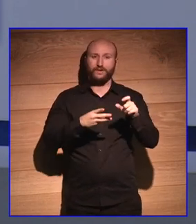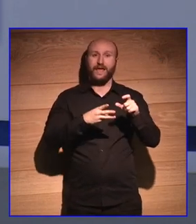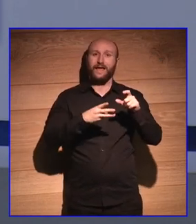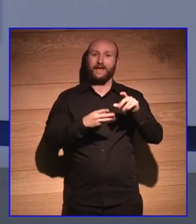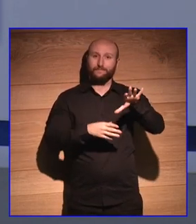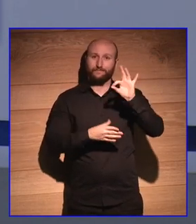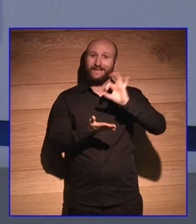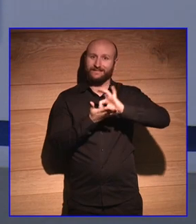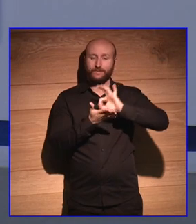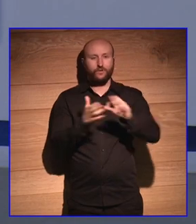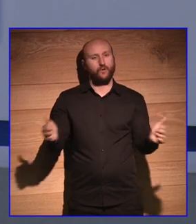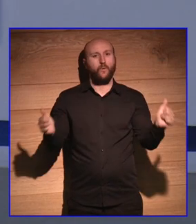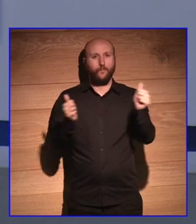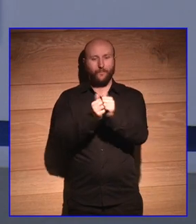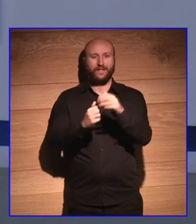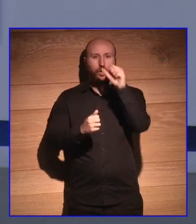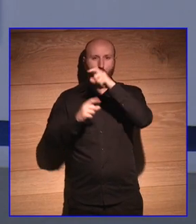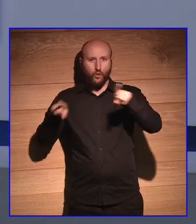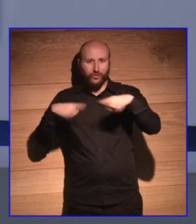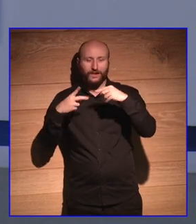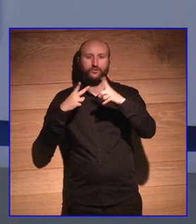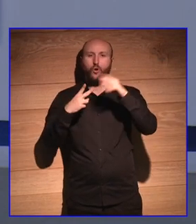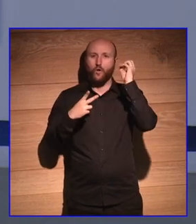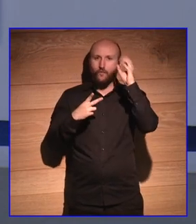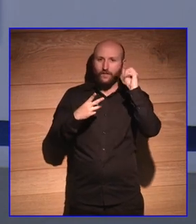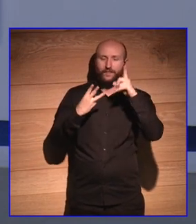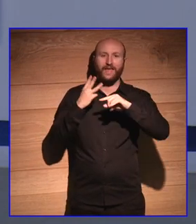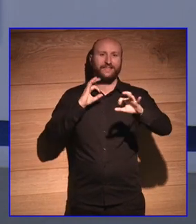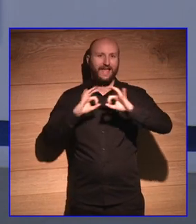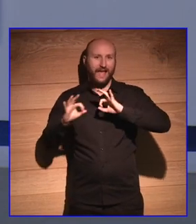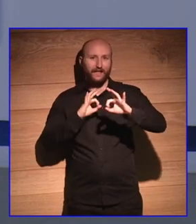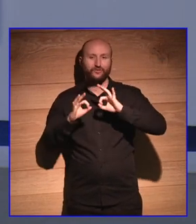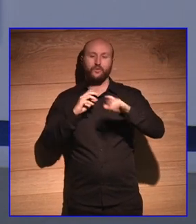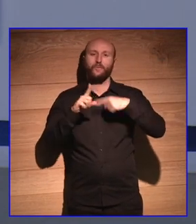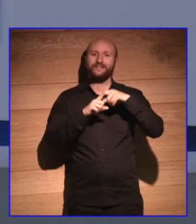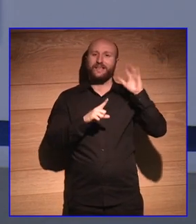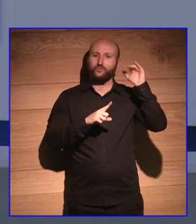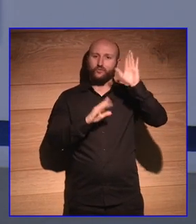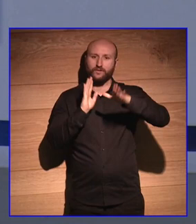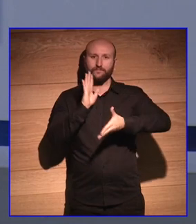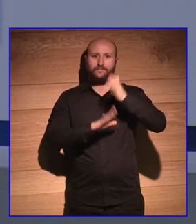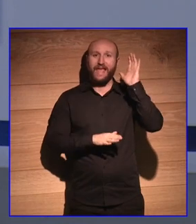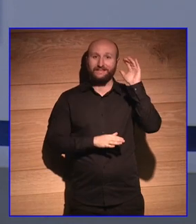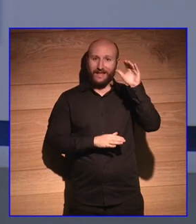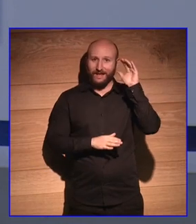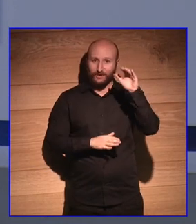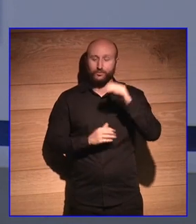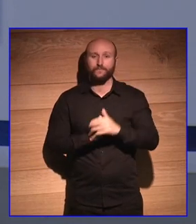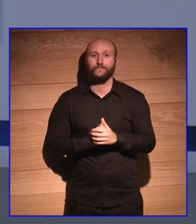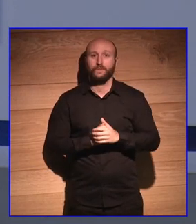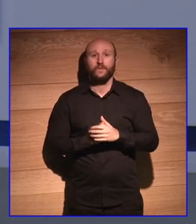servicio la compañía conciertos conferencias teatros y en las excursiones al extranjero por ser todo esto de suma necesidad